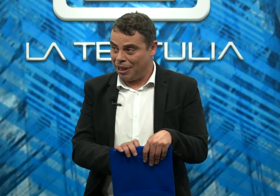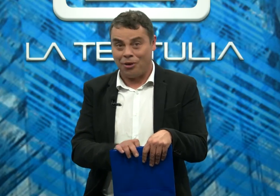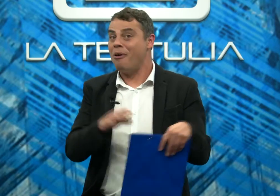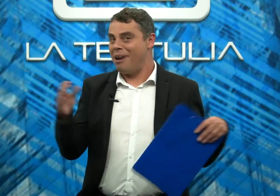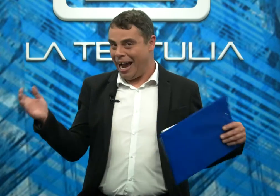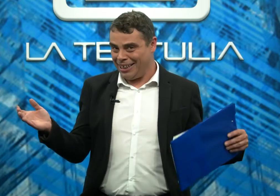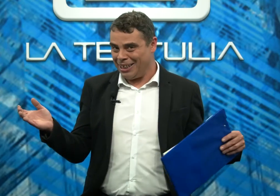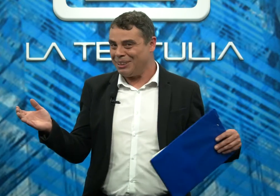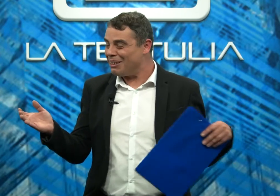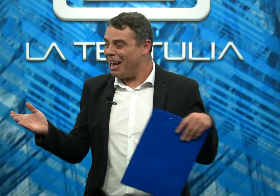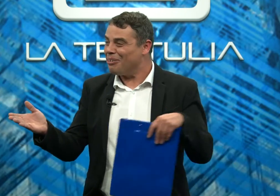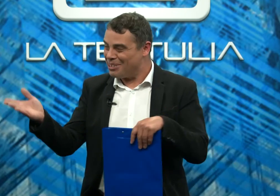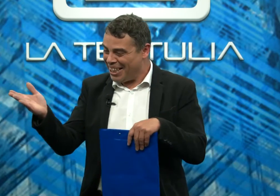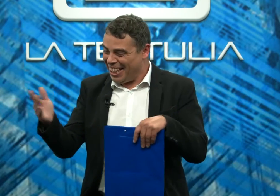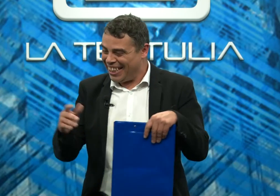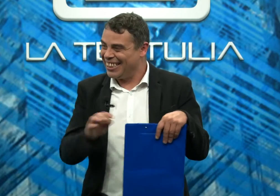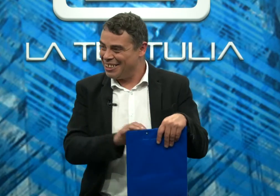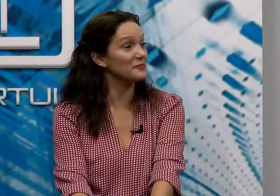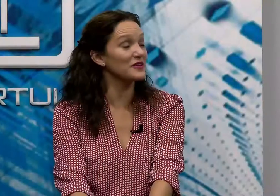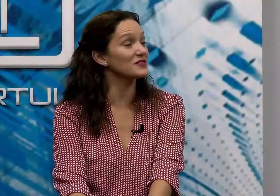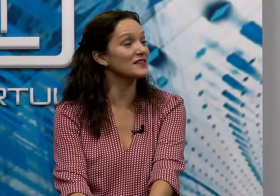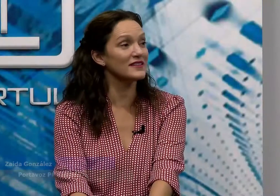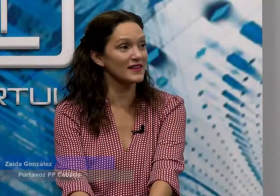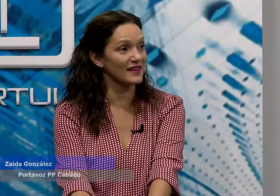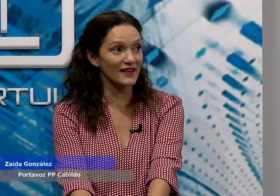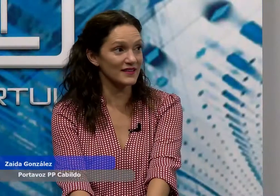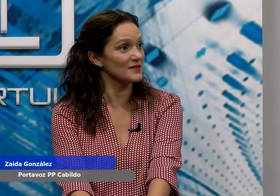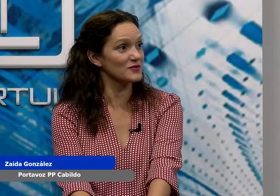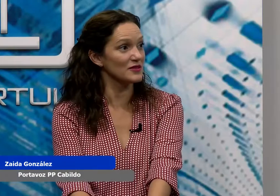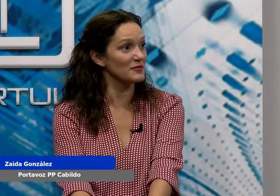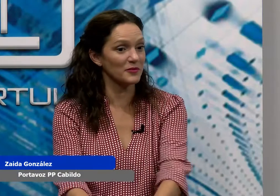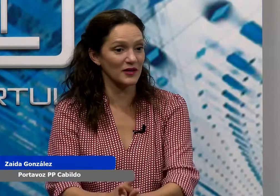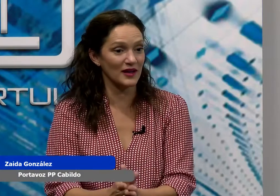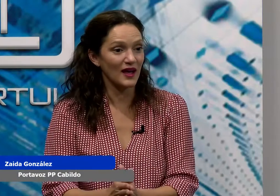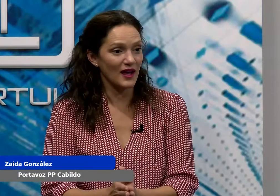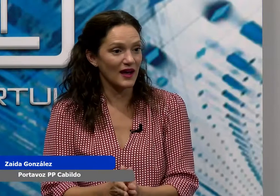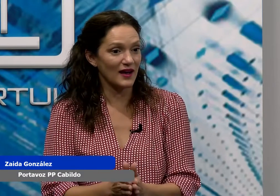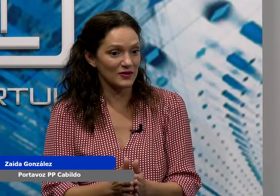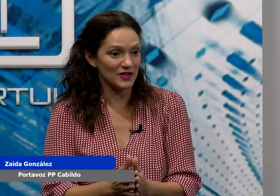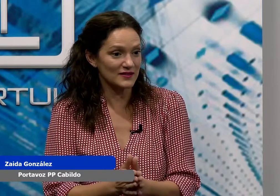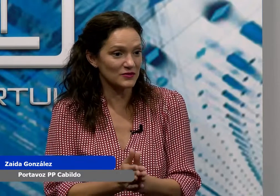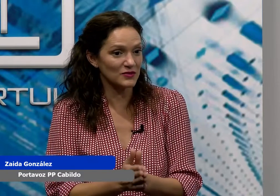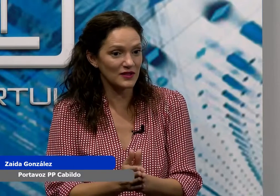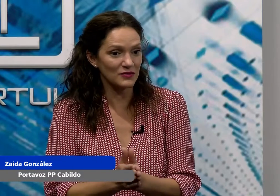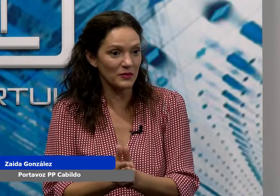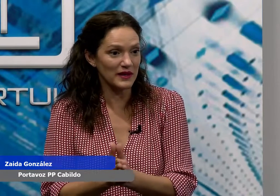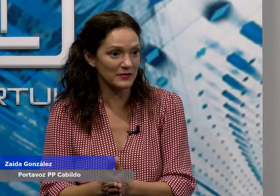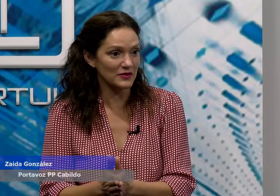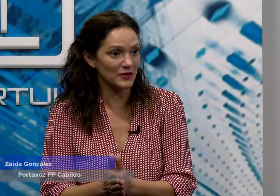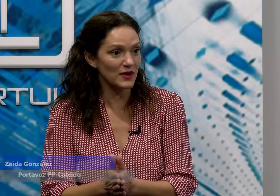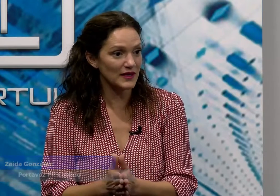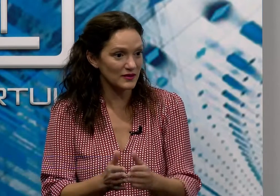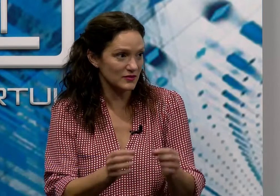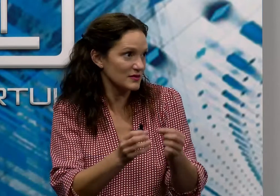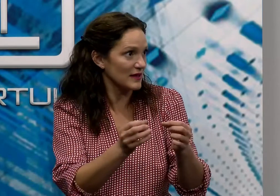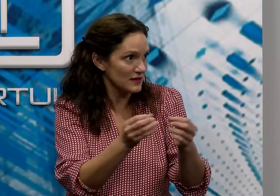del archipiélago. ¿Alguien entiende algo, Zaida? No entiendo, pero no se entiende nada ya desde hace mucho tiempo, porque o sea, si tú tienes unos